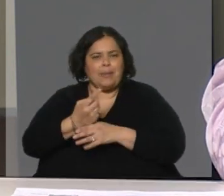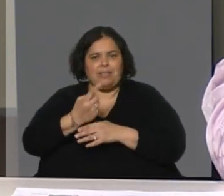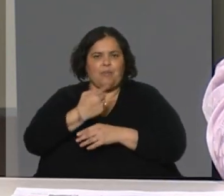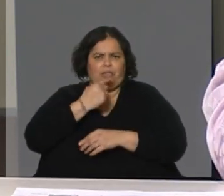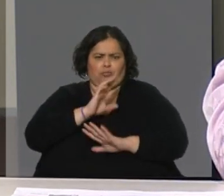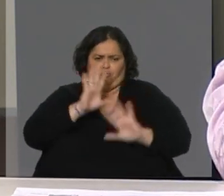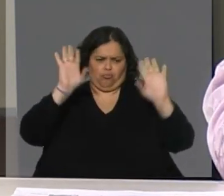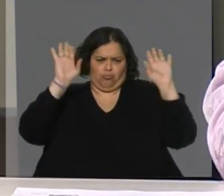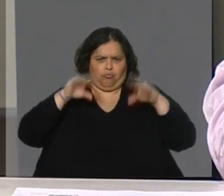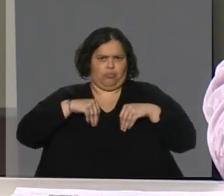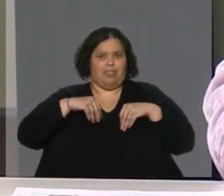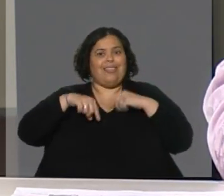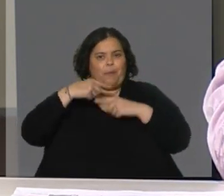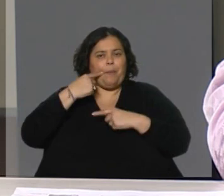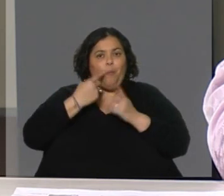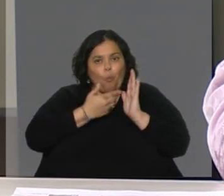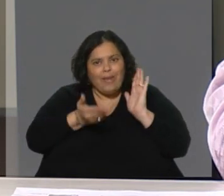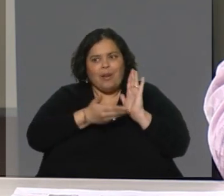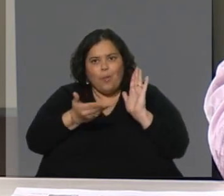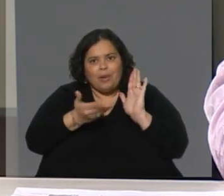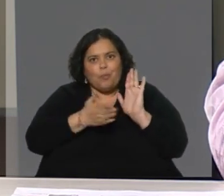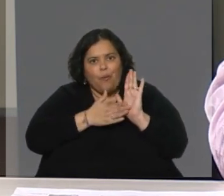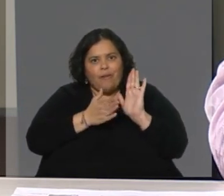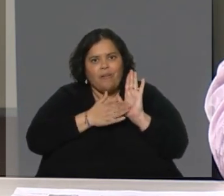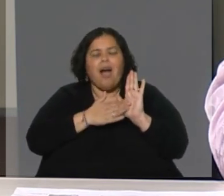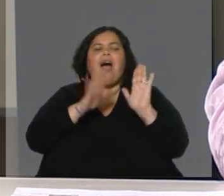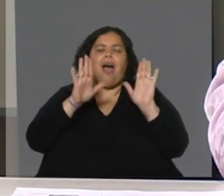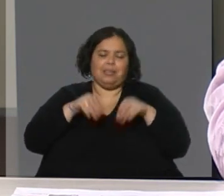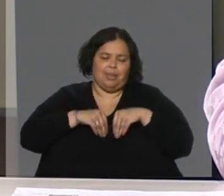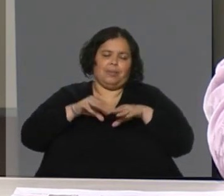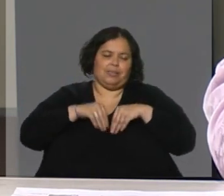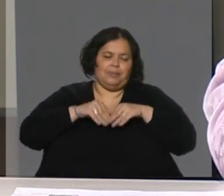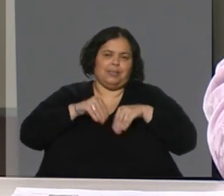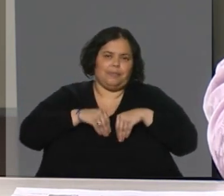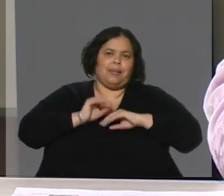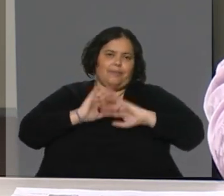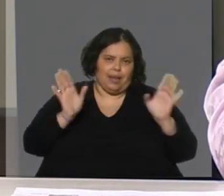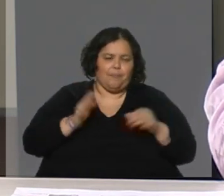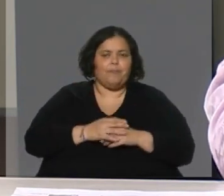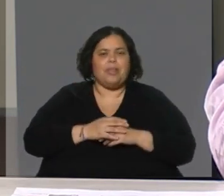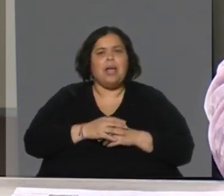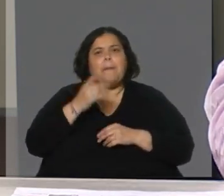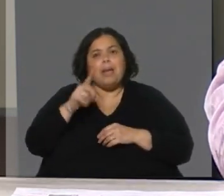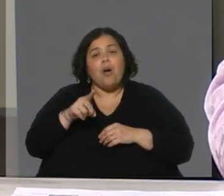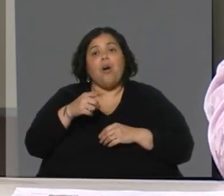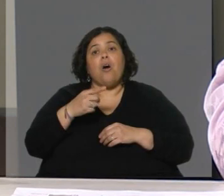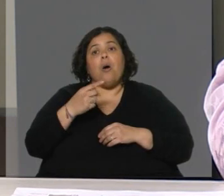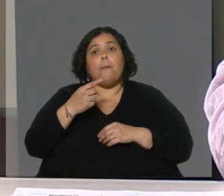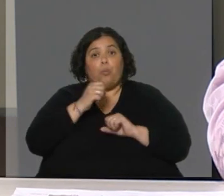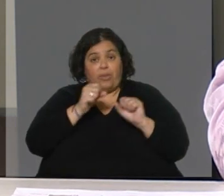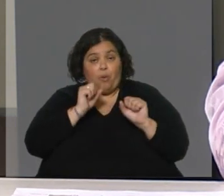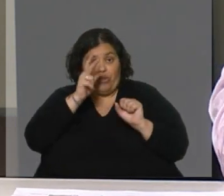ellos fueron aceptando a medida que nosotros les íbamos presentando los elementos la evidencia que reuníamos de cada cosa o sea que